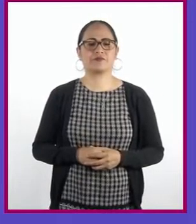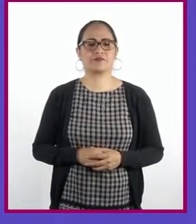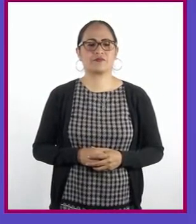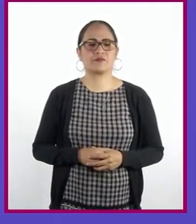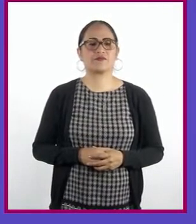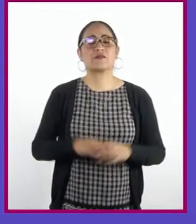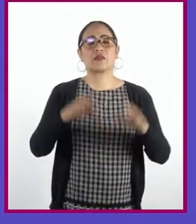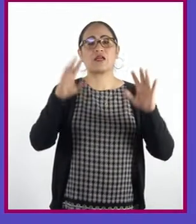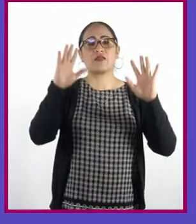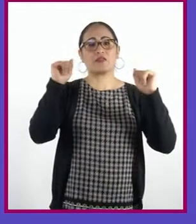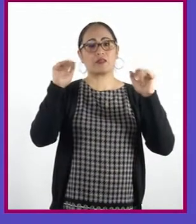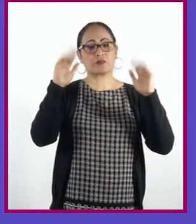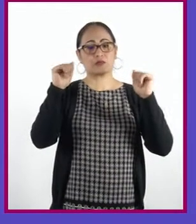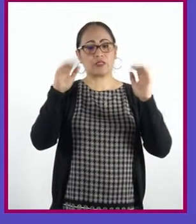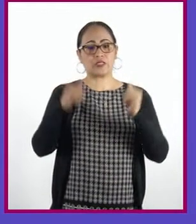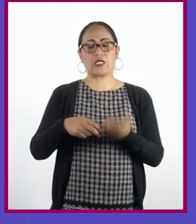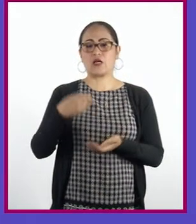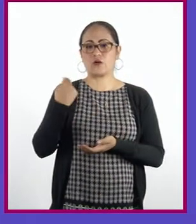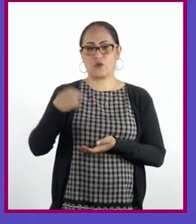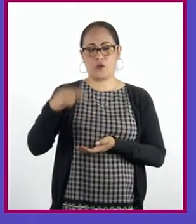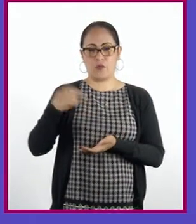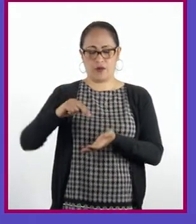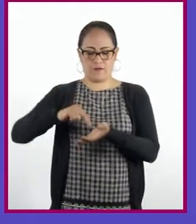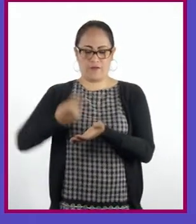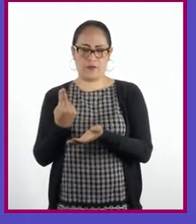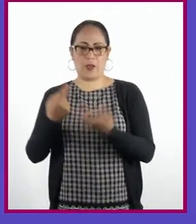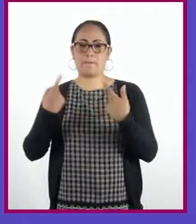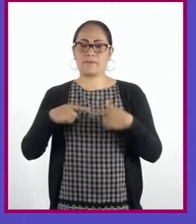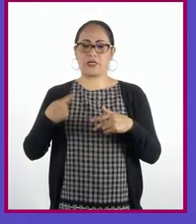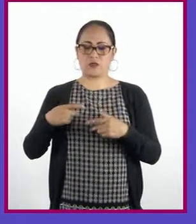Despedida. Nombre y firma del remitente, es decir,